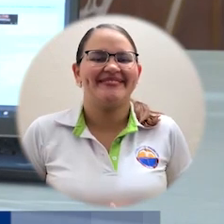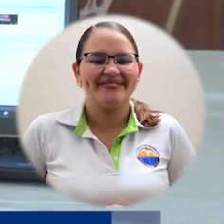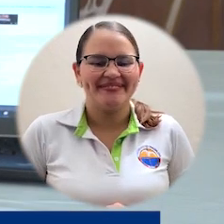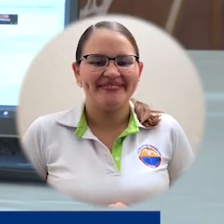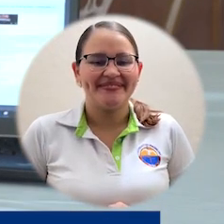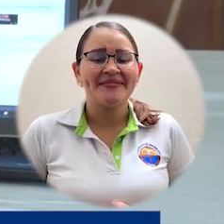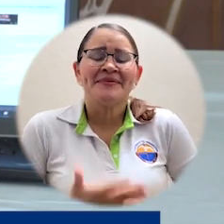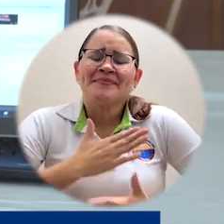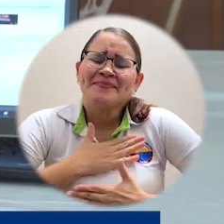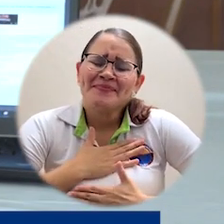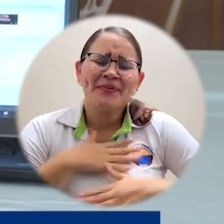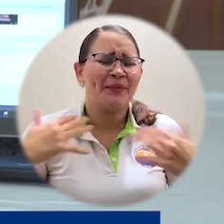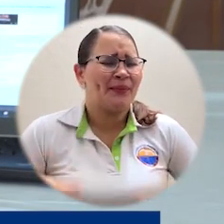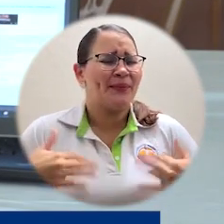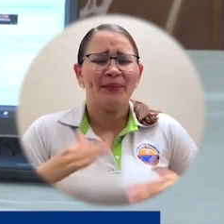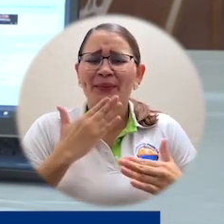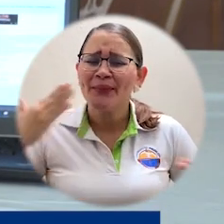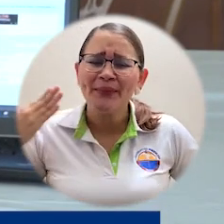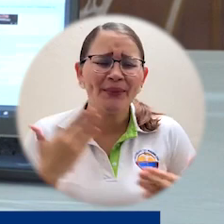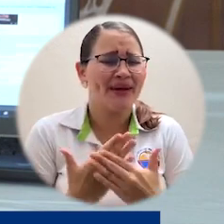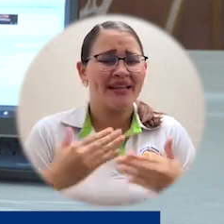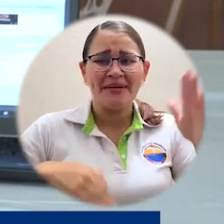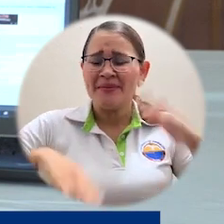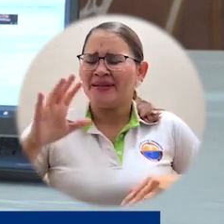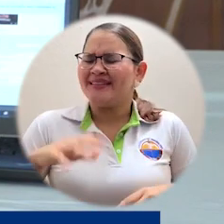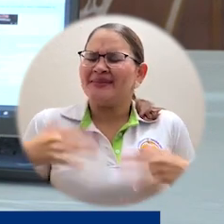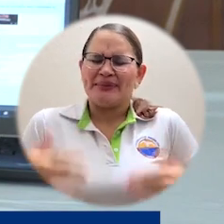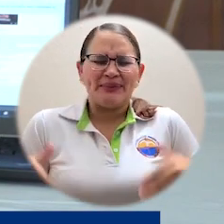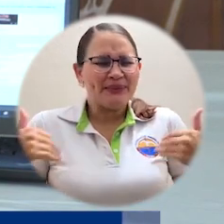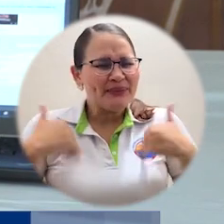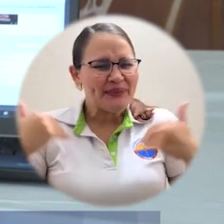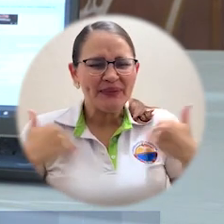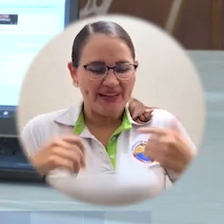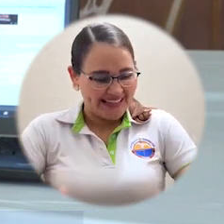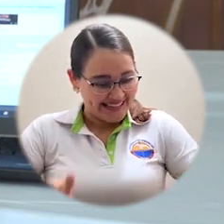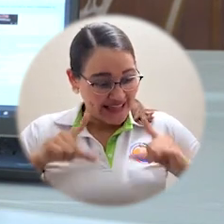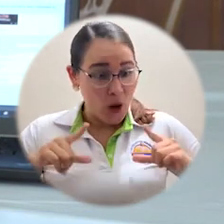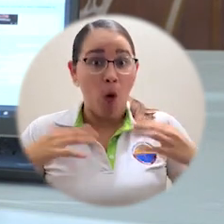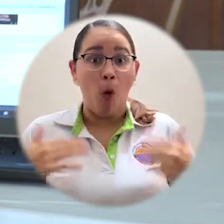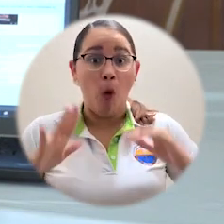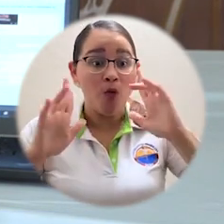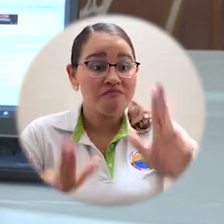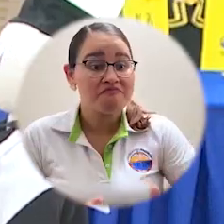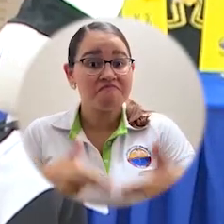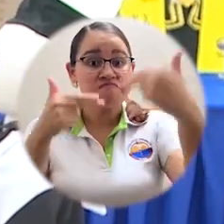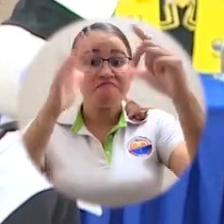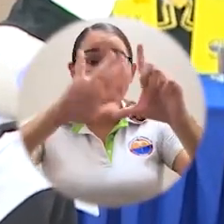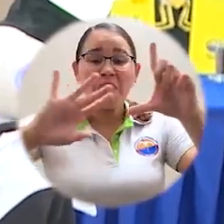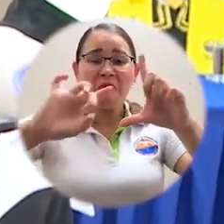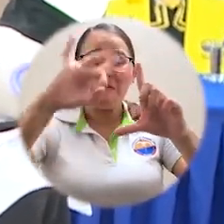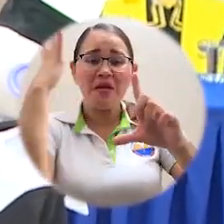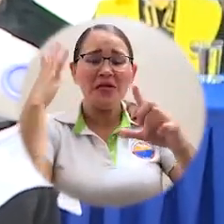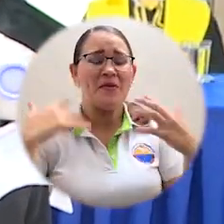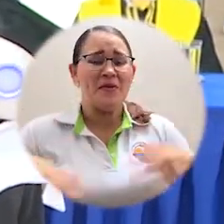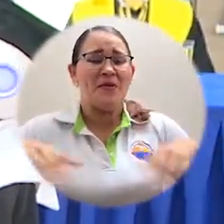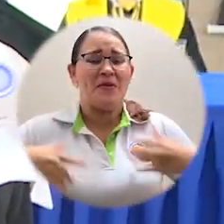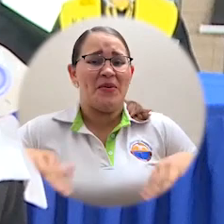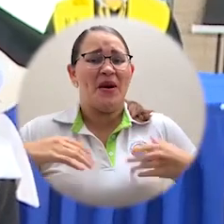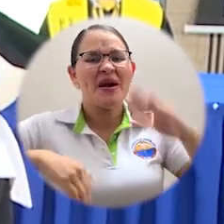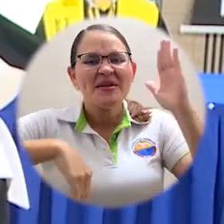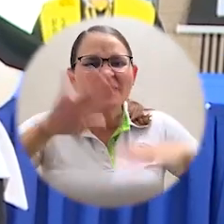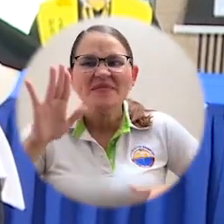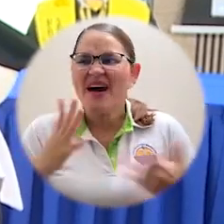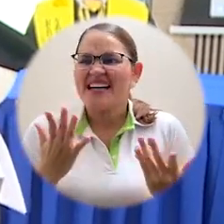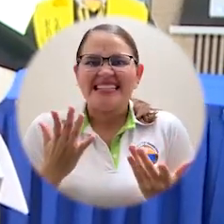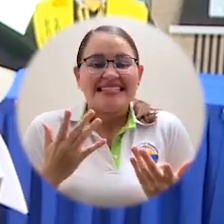Es para mí gratificante recibir este título a través de una ceremonia virtual y ver realmente todos los